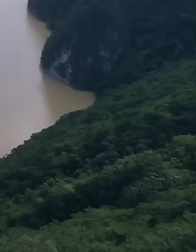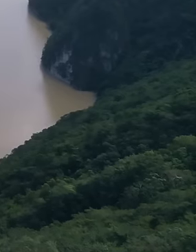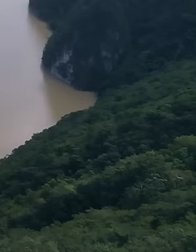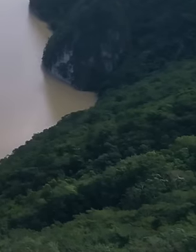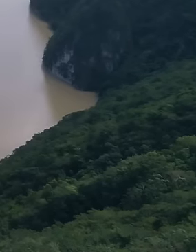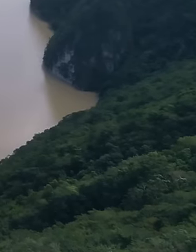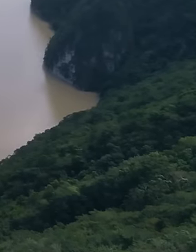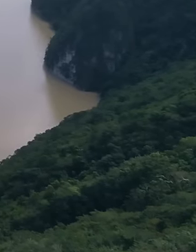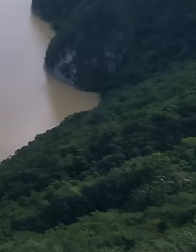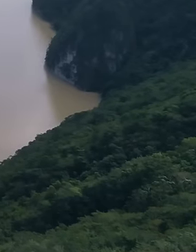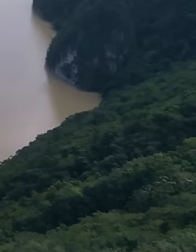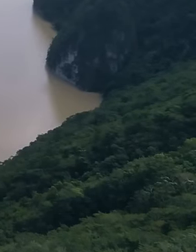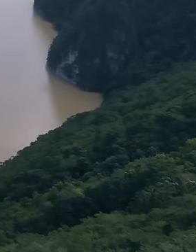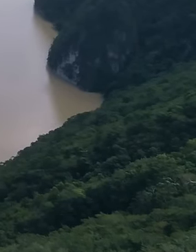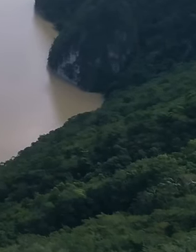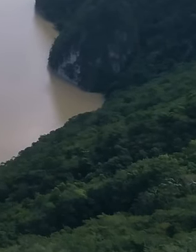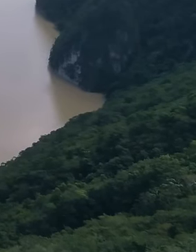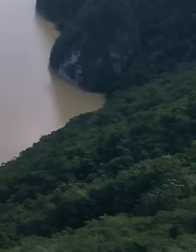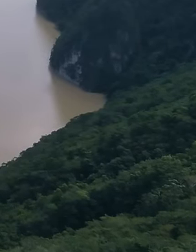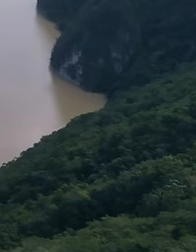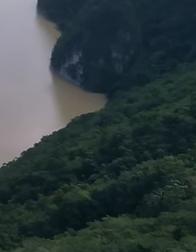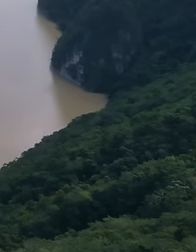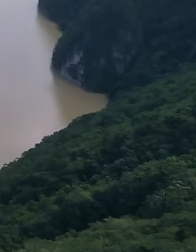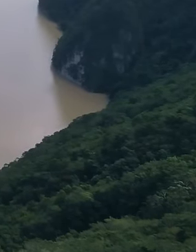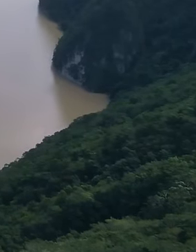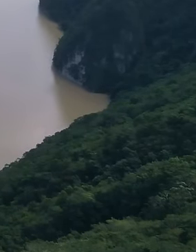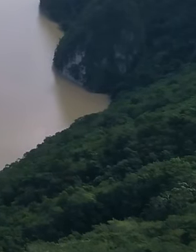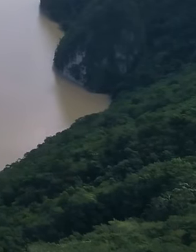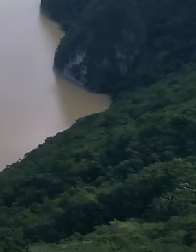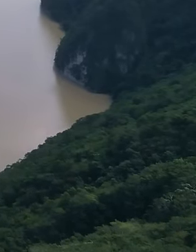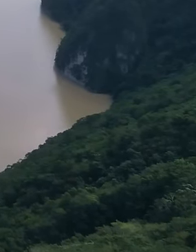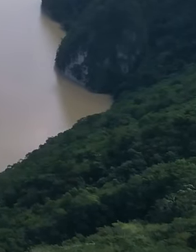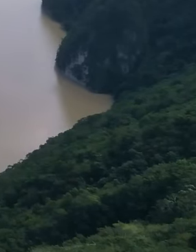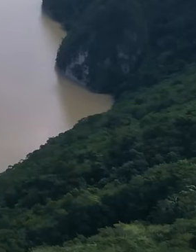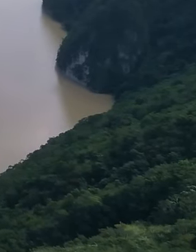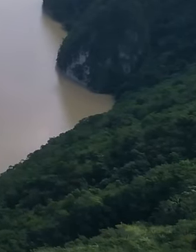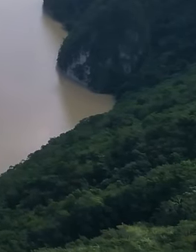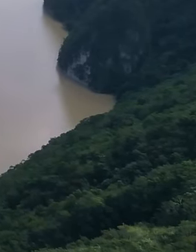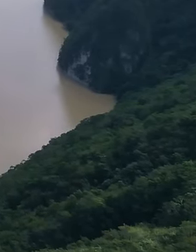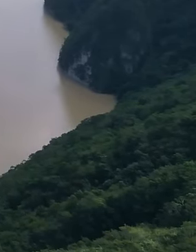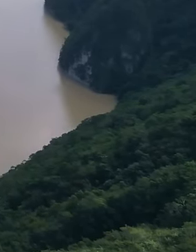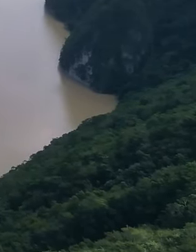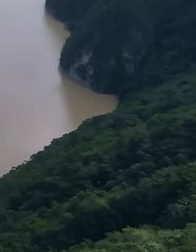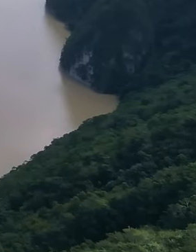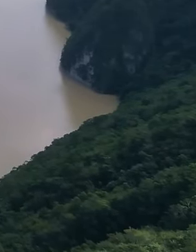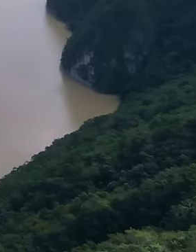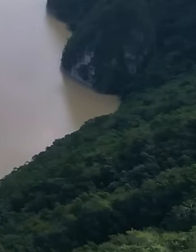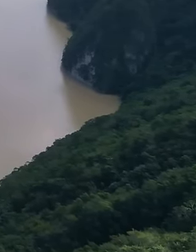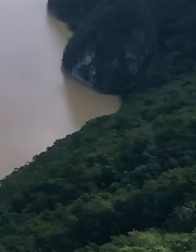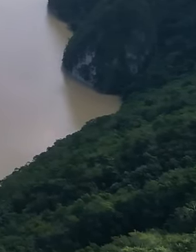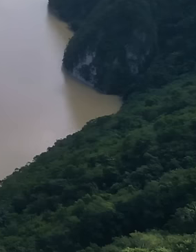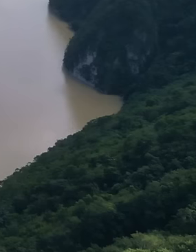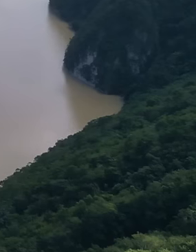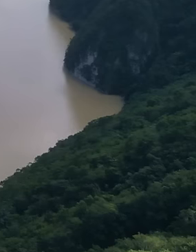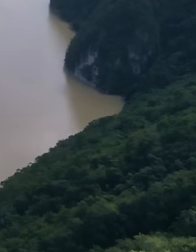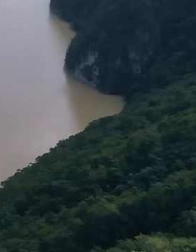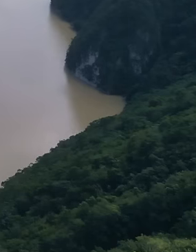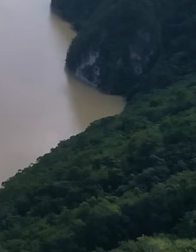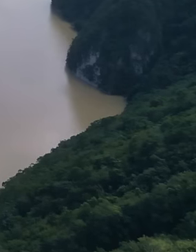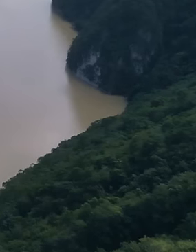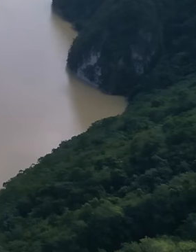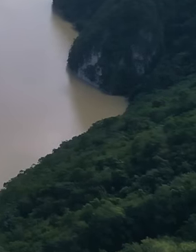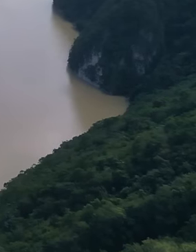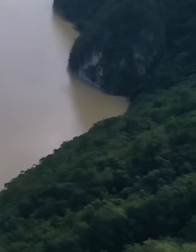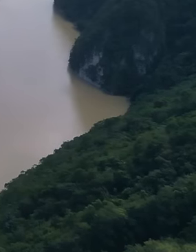tomar alguna decisión. Nosotros estamos de acuerdo en ese convenio que se